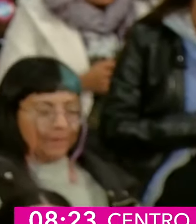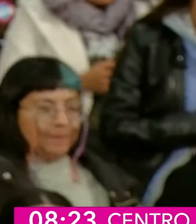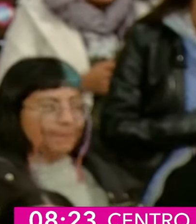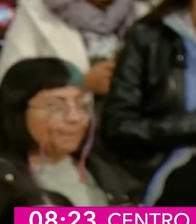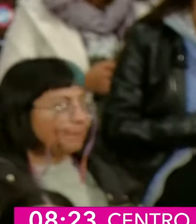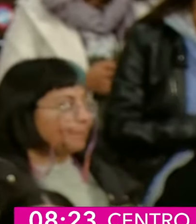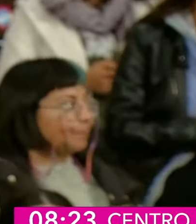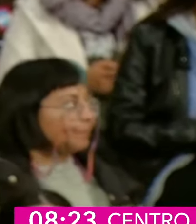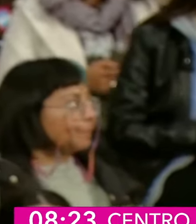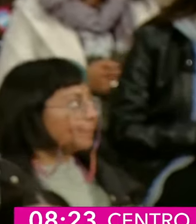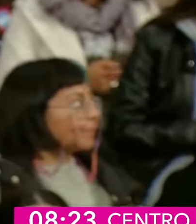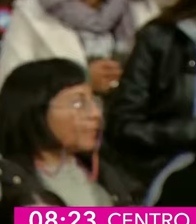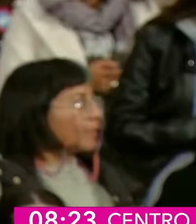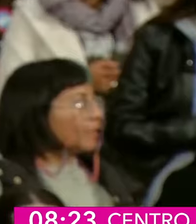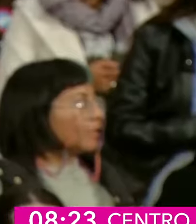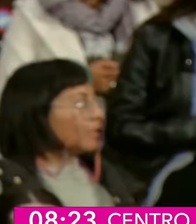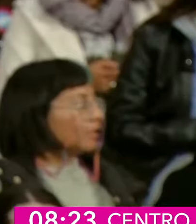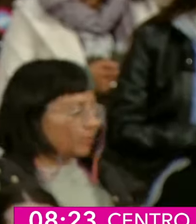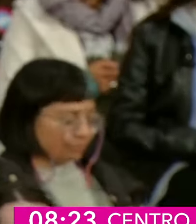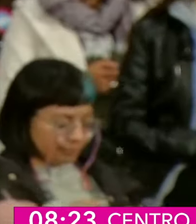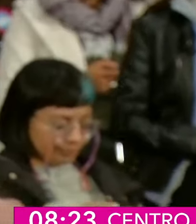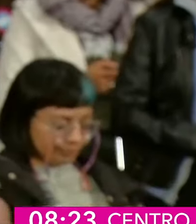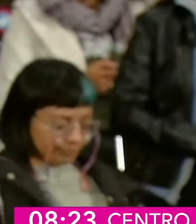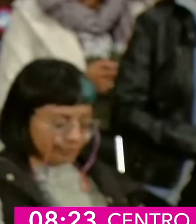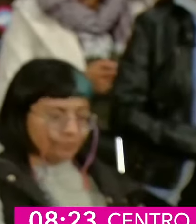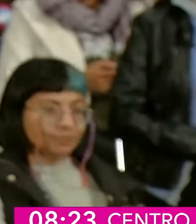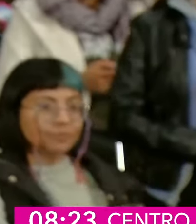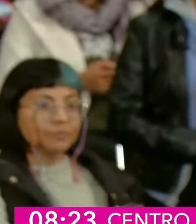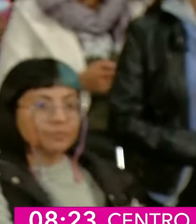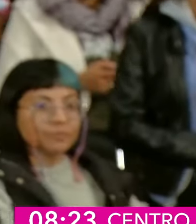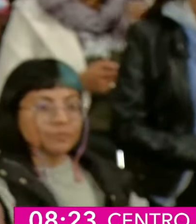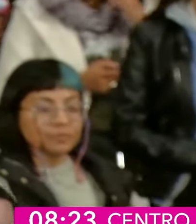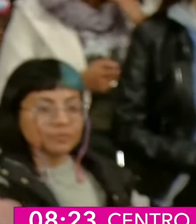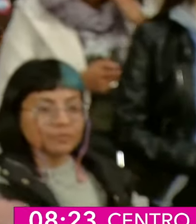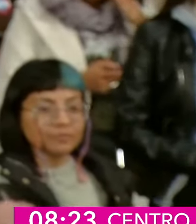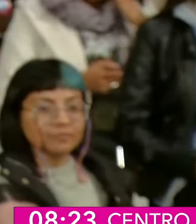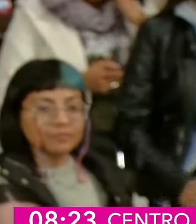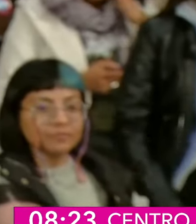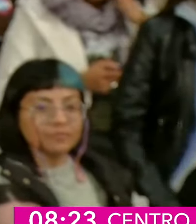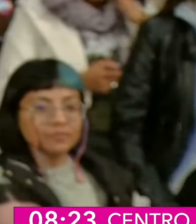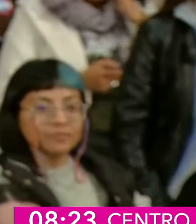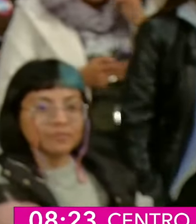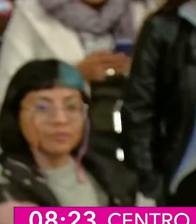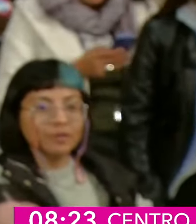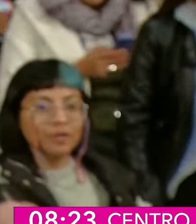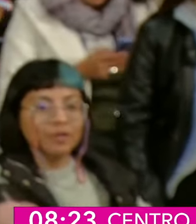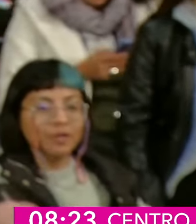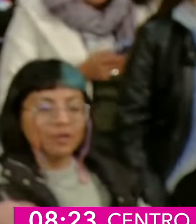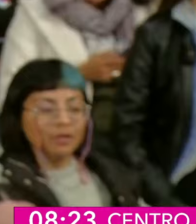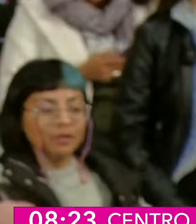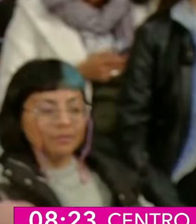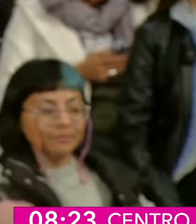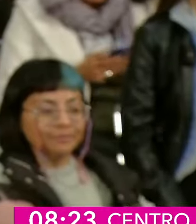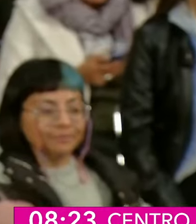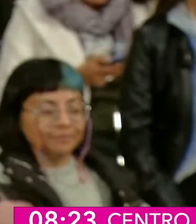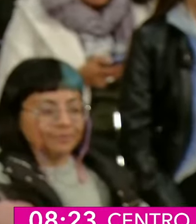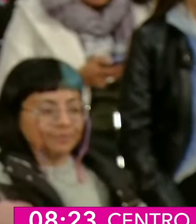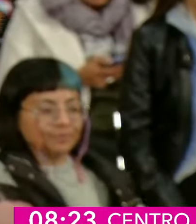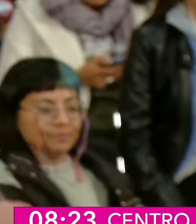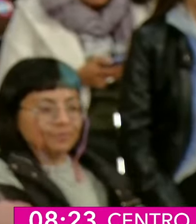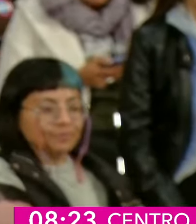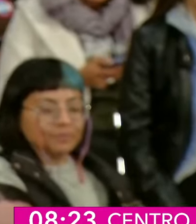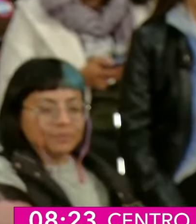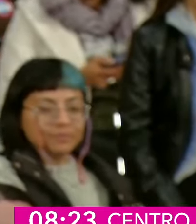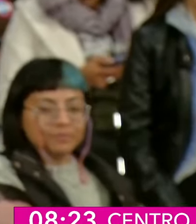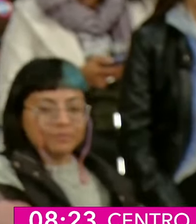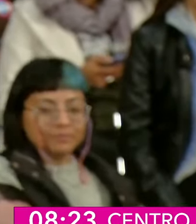un premier, que le llaman, que encabeza Ontario, la provincia de Ontario de Canadá, que literalmente dijo: compararnos con